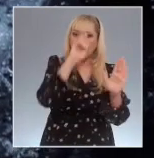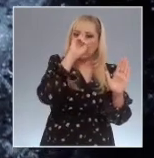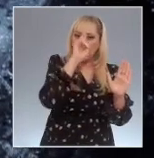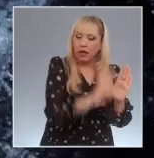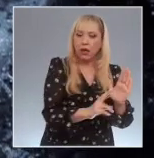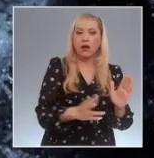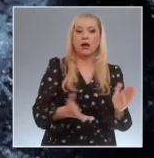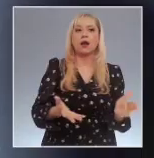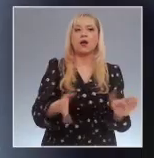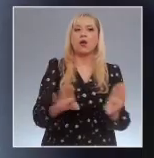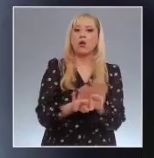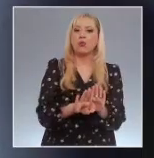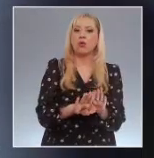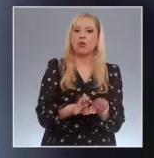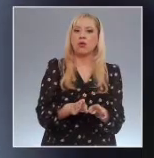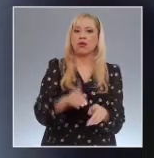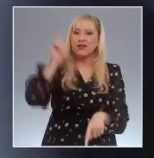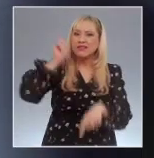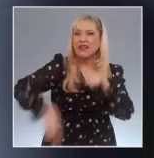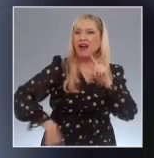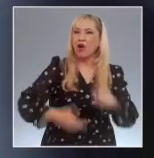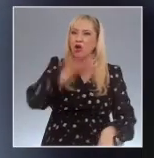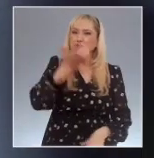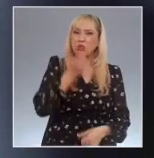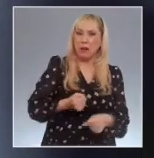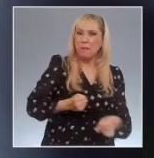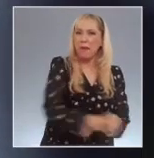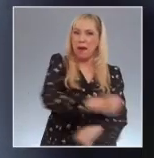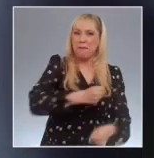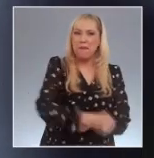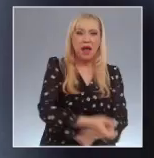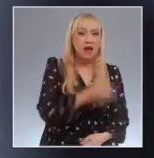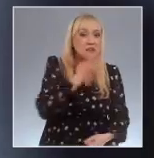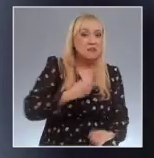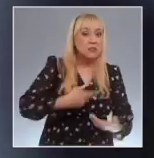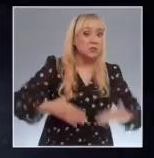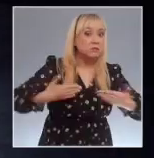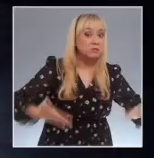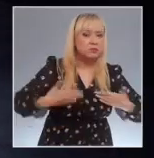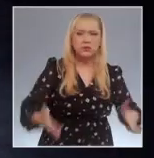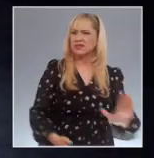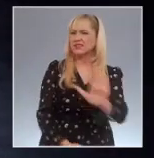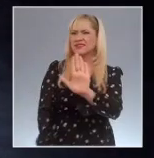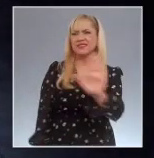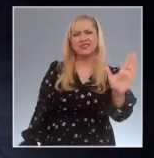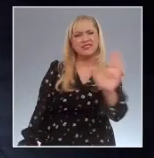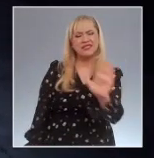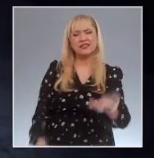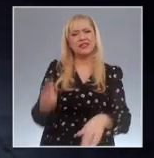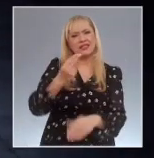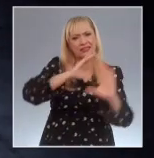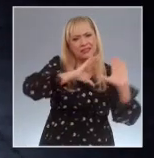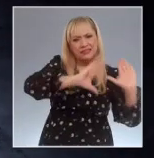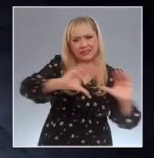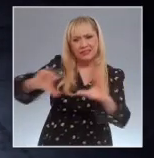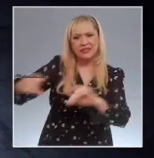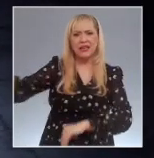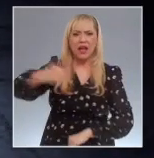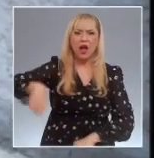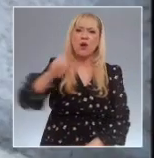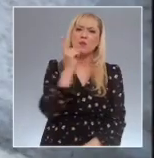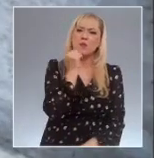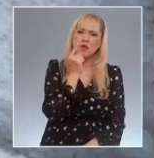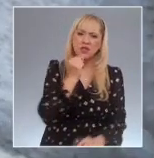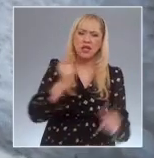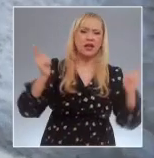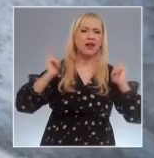coercitivos en el sistema de justicia, así como para adoptar prácticas internas de capacitación que profesionalice la investigación de